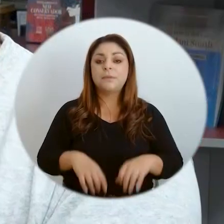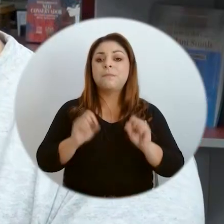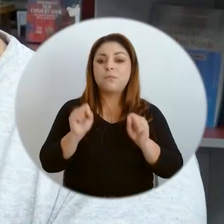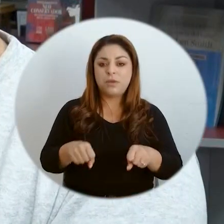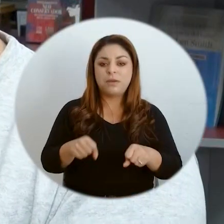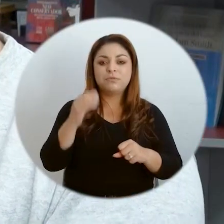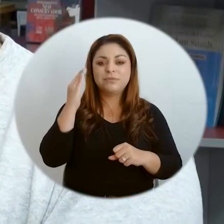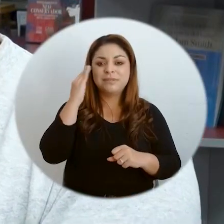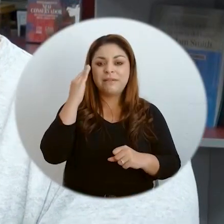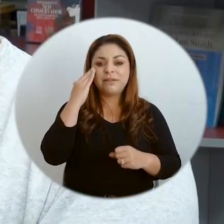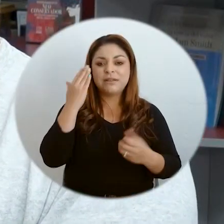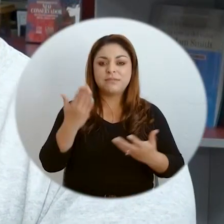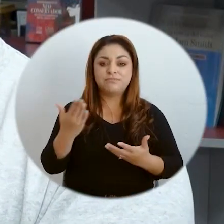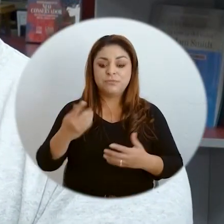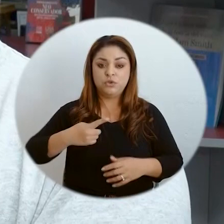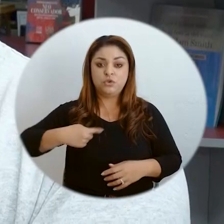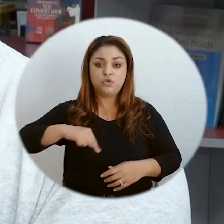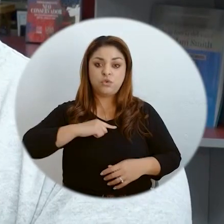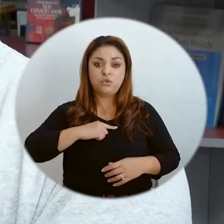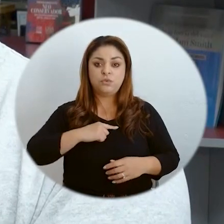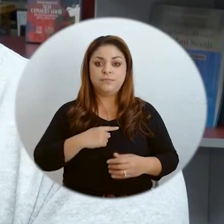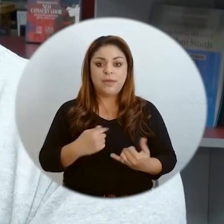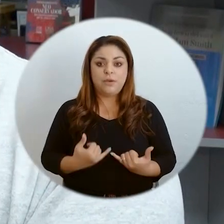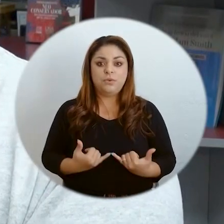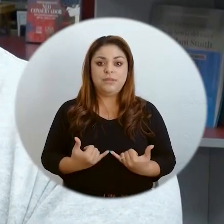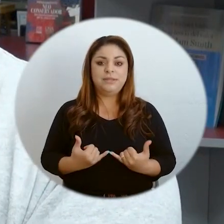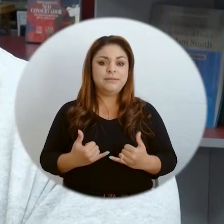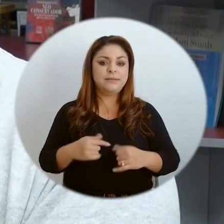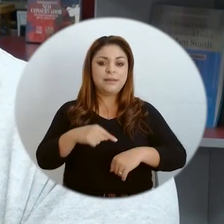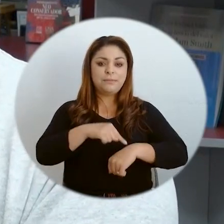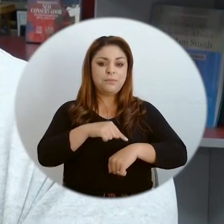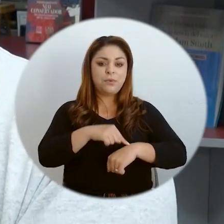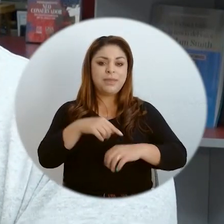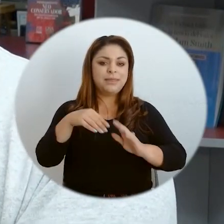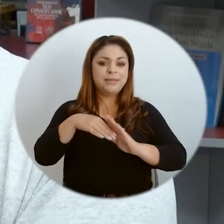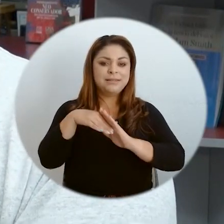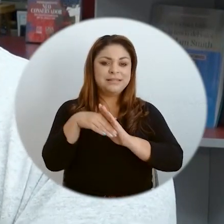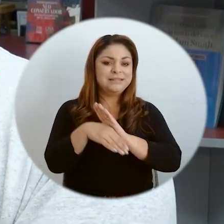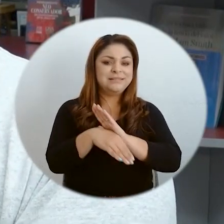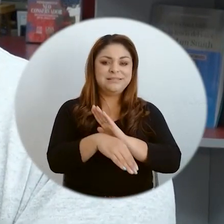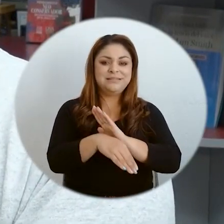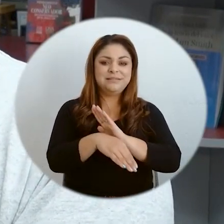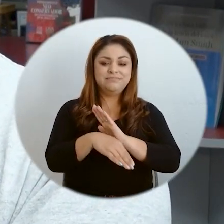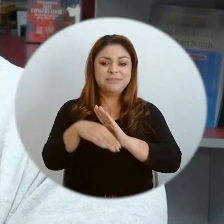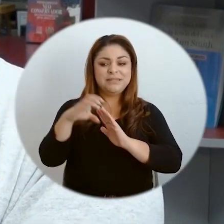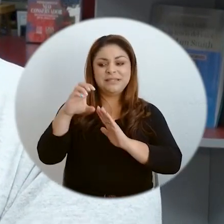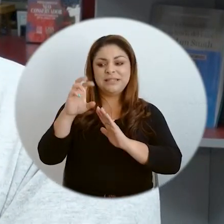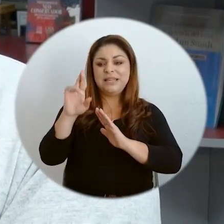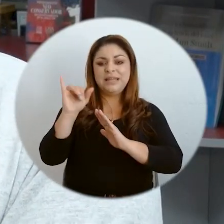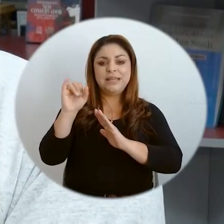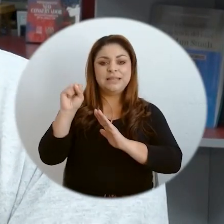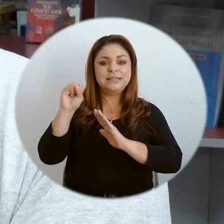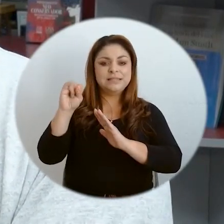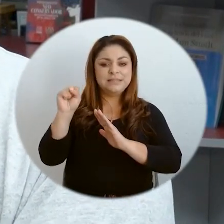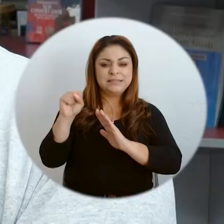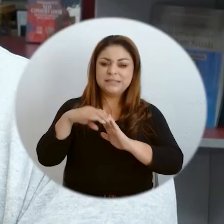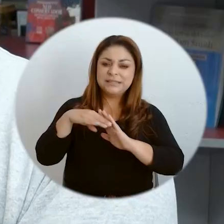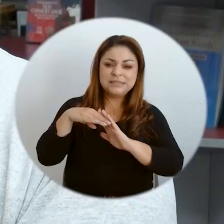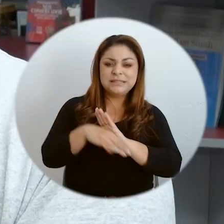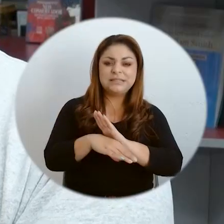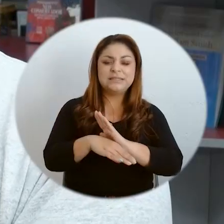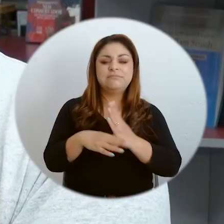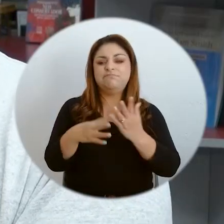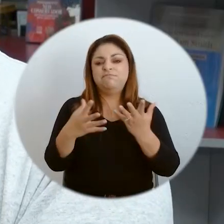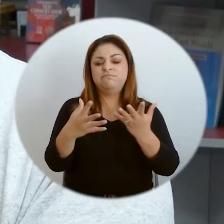Lo que sí podemos determinar es que nosotros nos encontramos en una época de crisis. Y cuando digo crisis me estoy refiriendo a